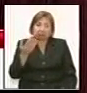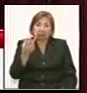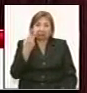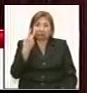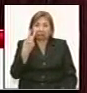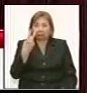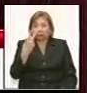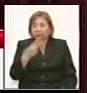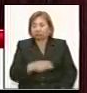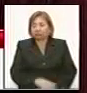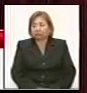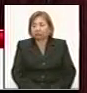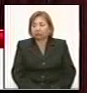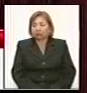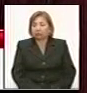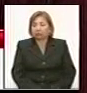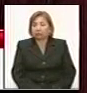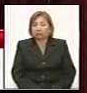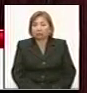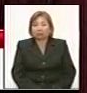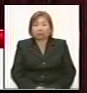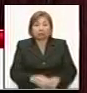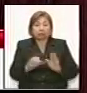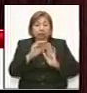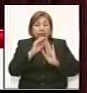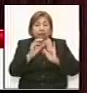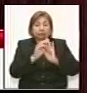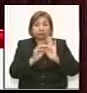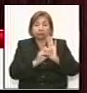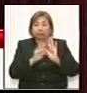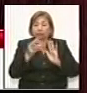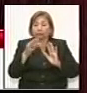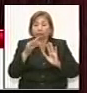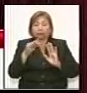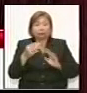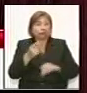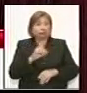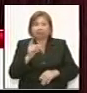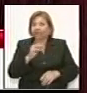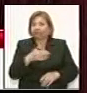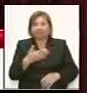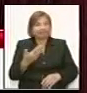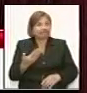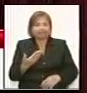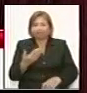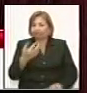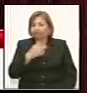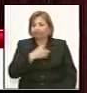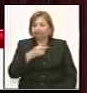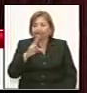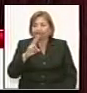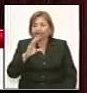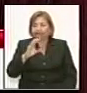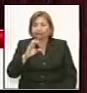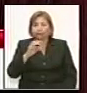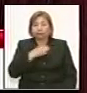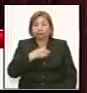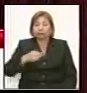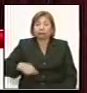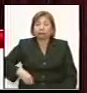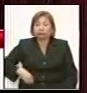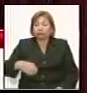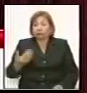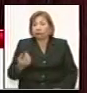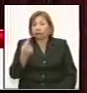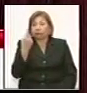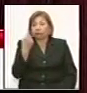dos. Porque en las constituciones del siglo XIX en el Perú no había vicepresidente, y cuando